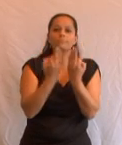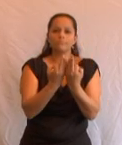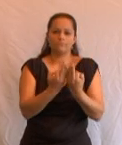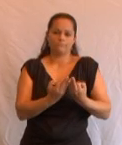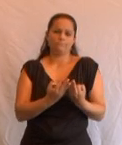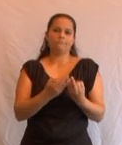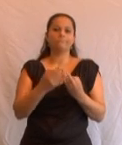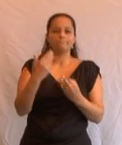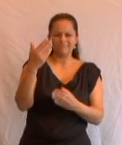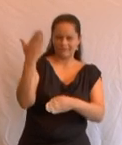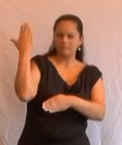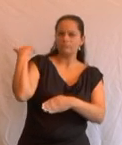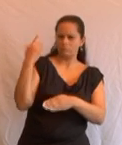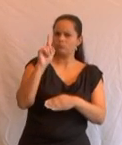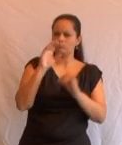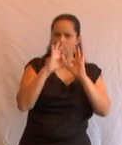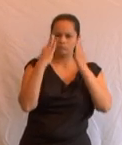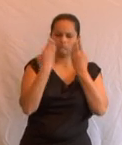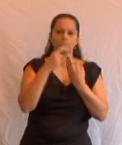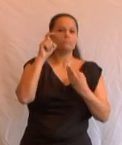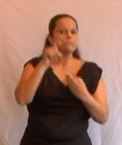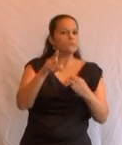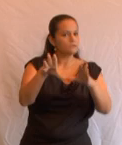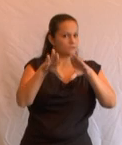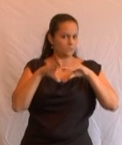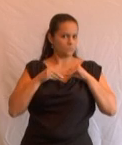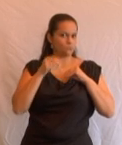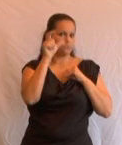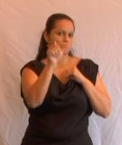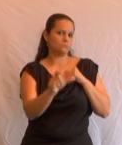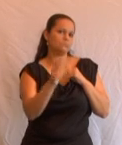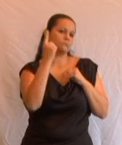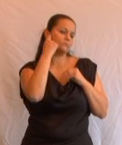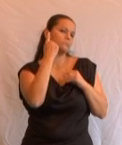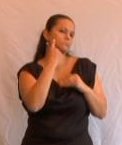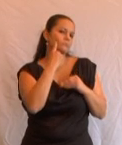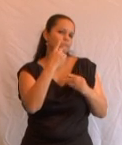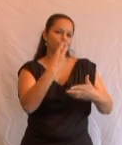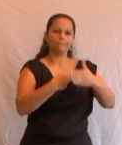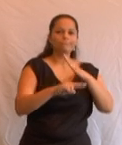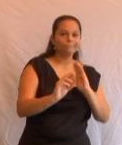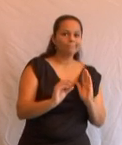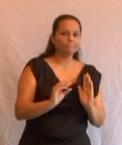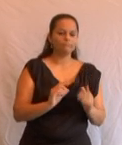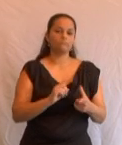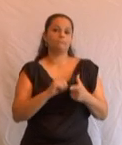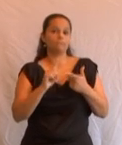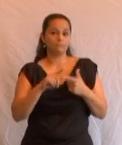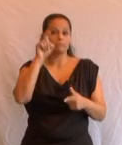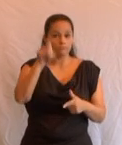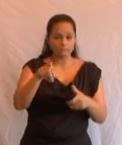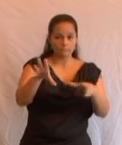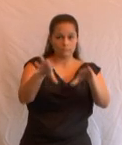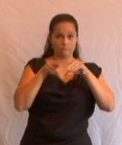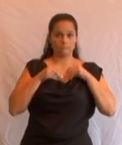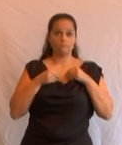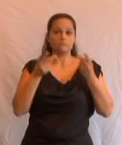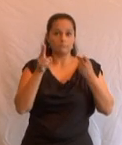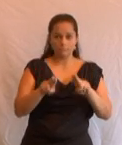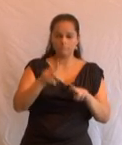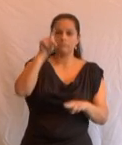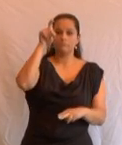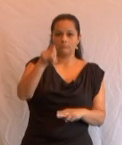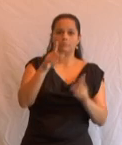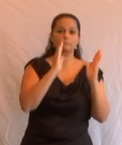que tuvo que aceptar que su hijo es sordo y también de que debe